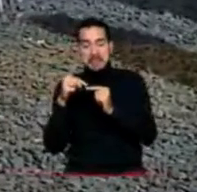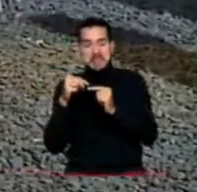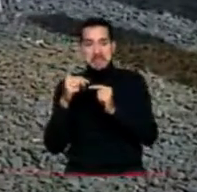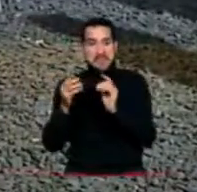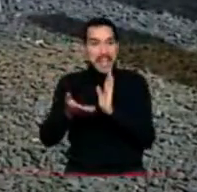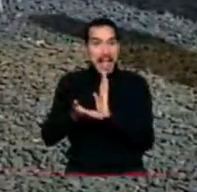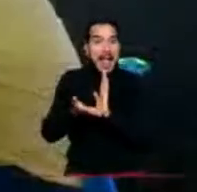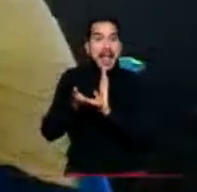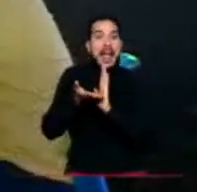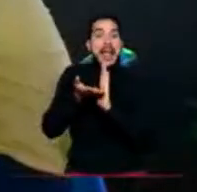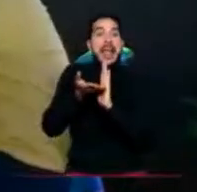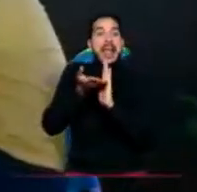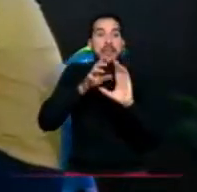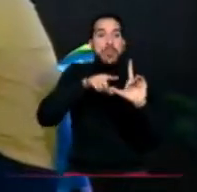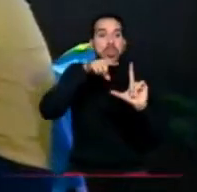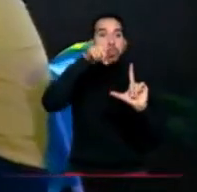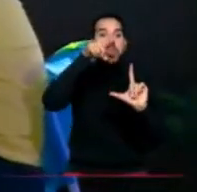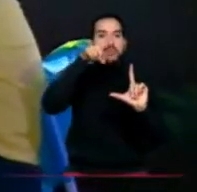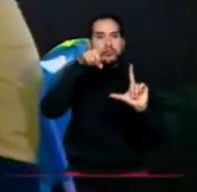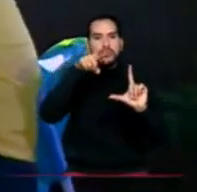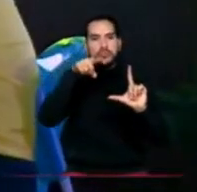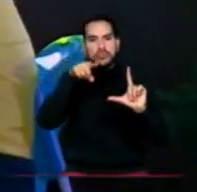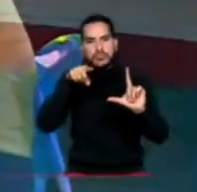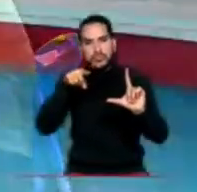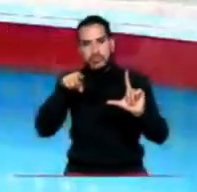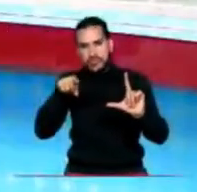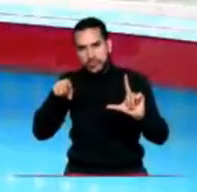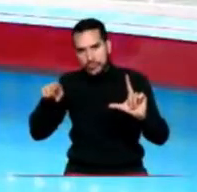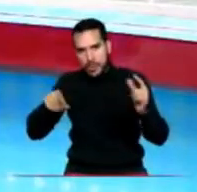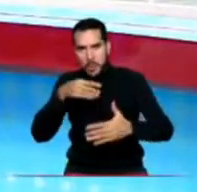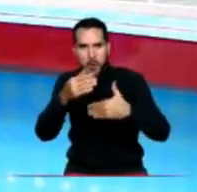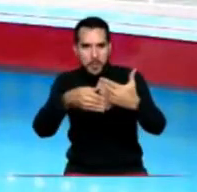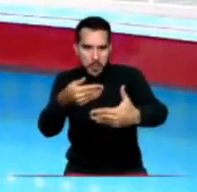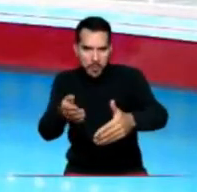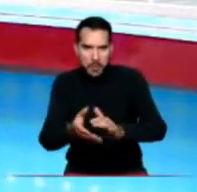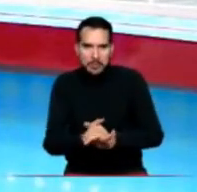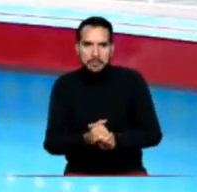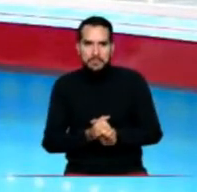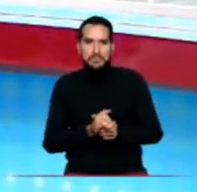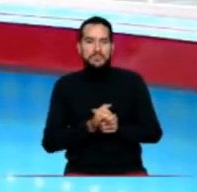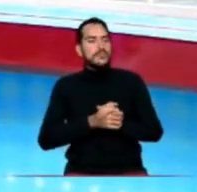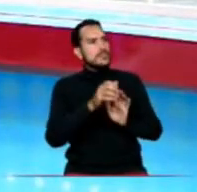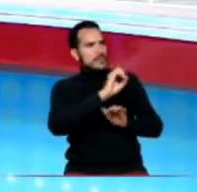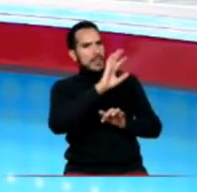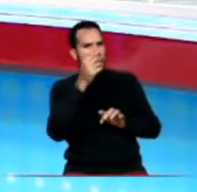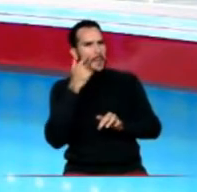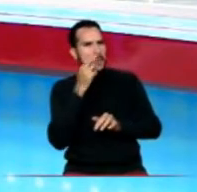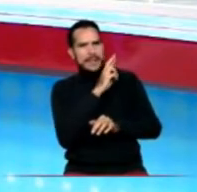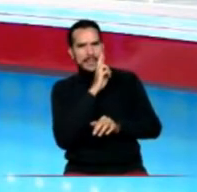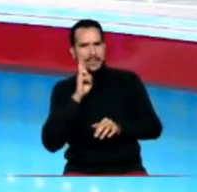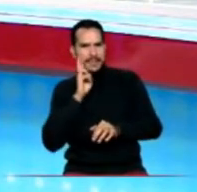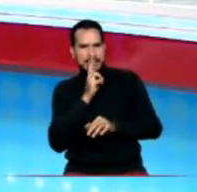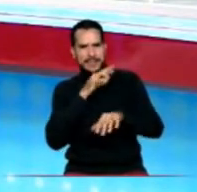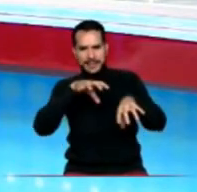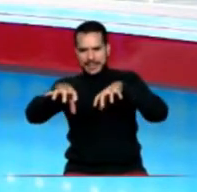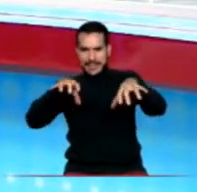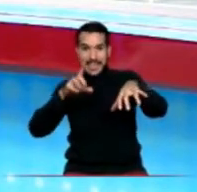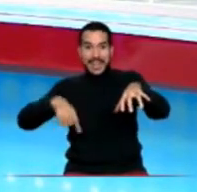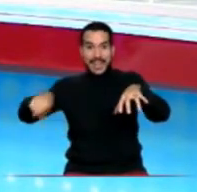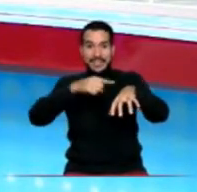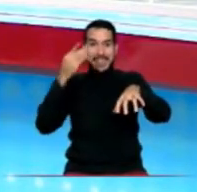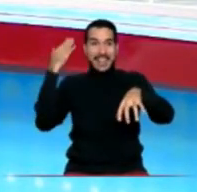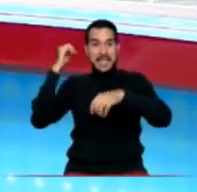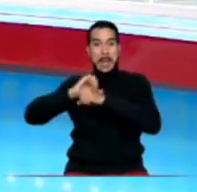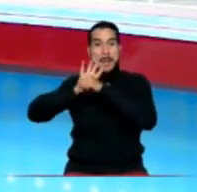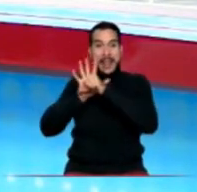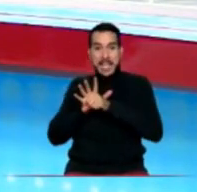que se ha venido dando en los últimos meses. Sin duda, desde la pandemia, pues el gremio no la ha tenido fácil. Uh-huh. Hay muchas esperanzas, eso sí. Este año,